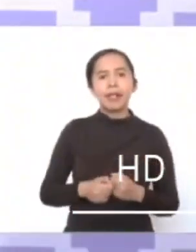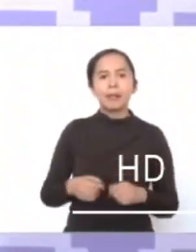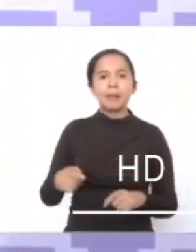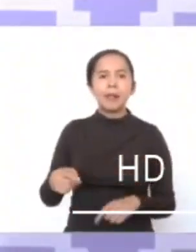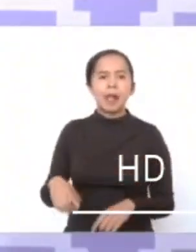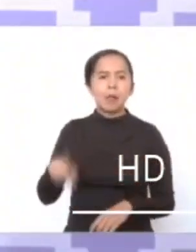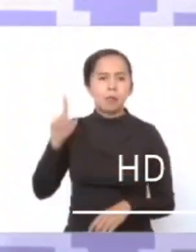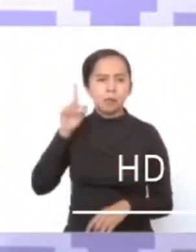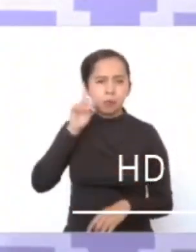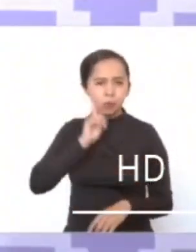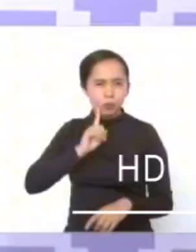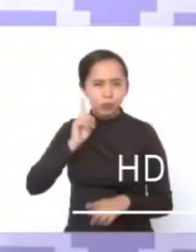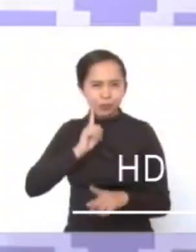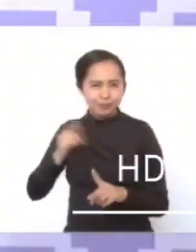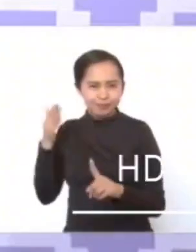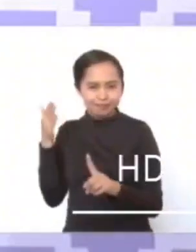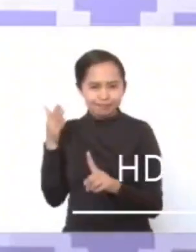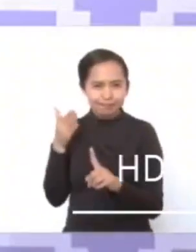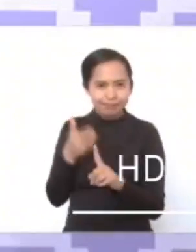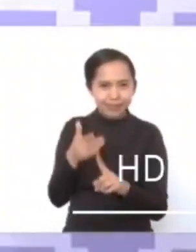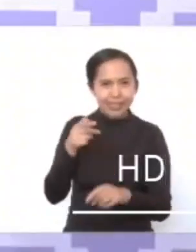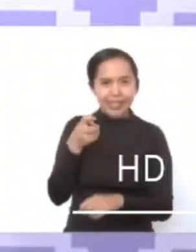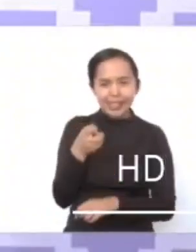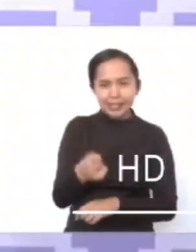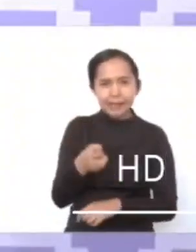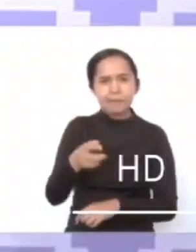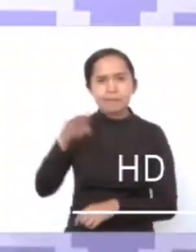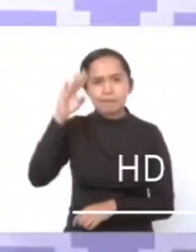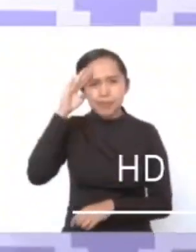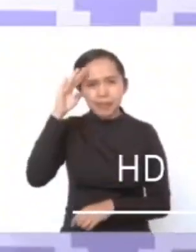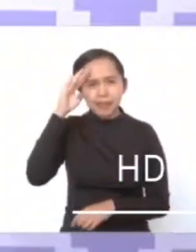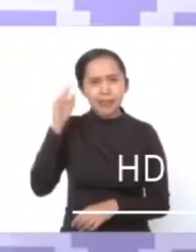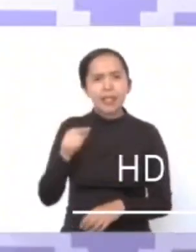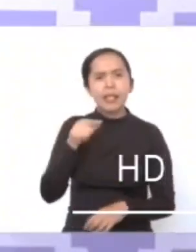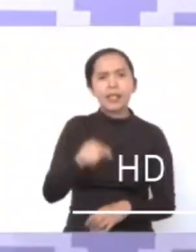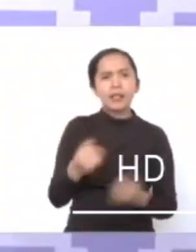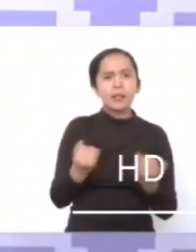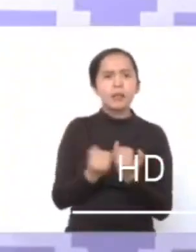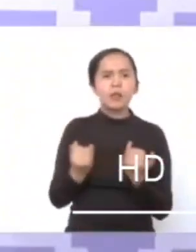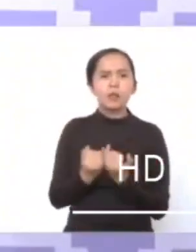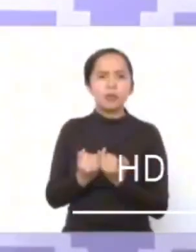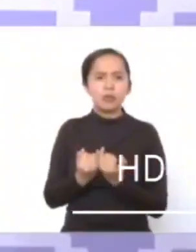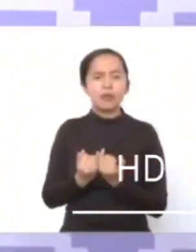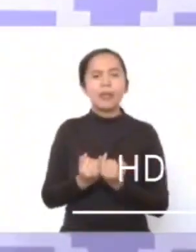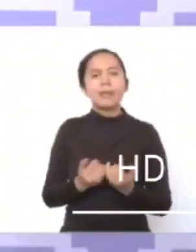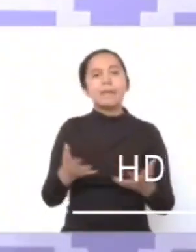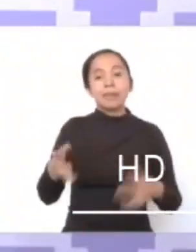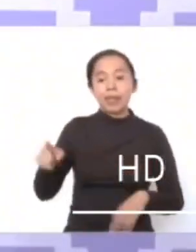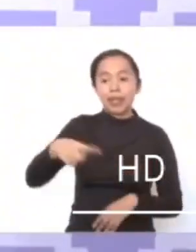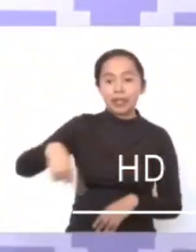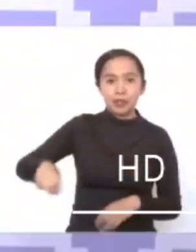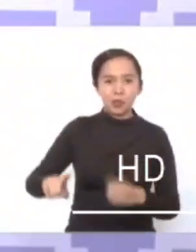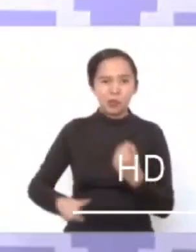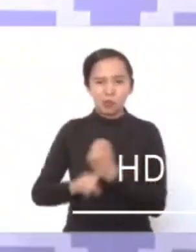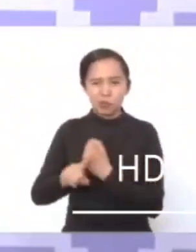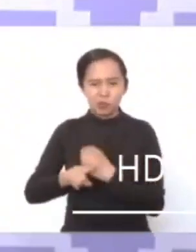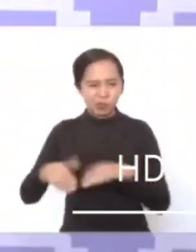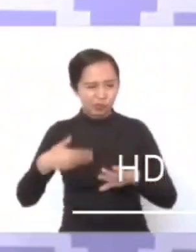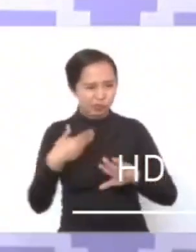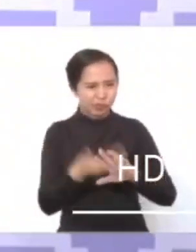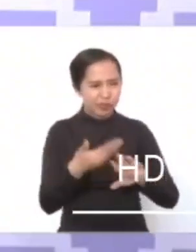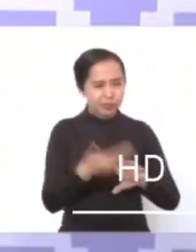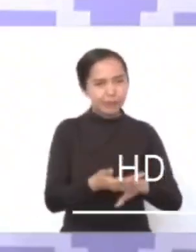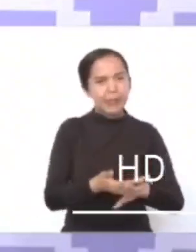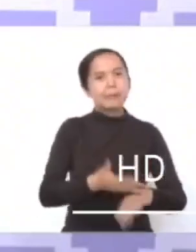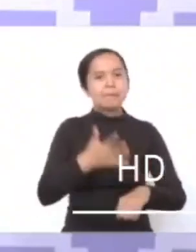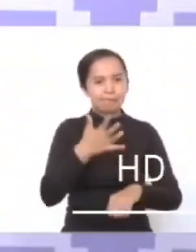de género en todas nuestras actuaciones y el combate a la impunidad en los delitos contra nosotras.